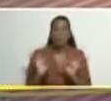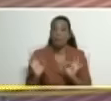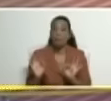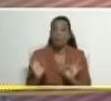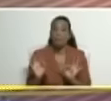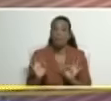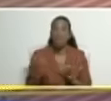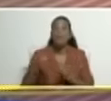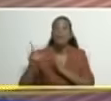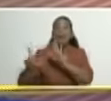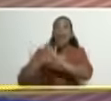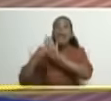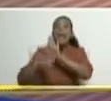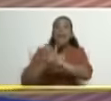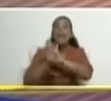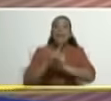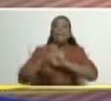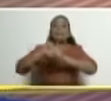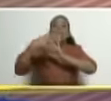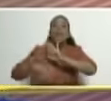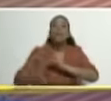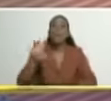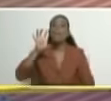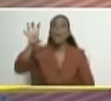Estamos en nuestra ley, en nuestro derecho.